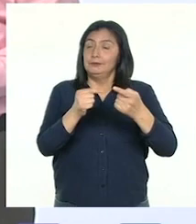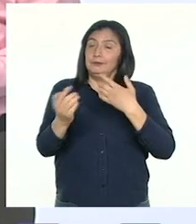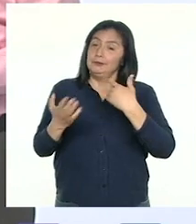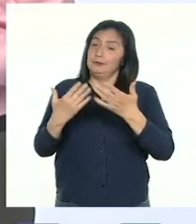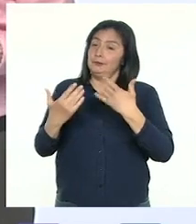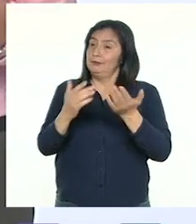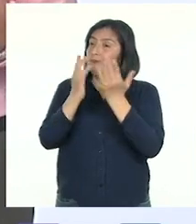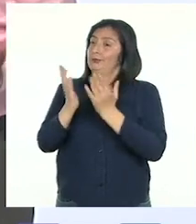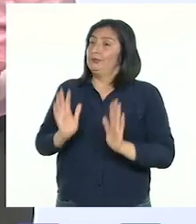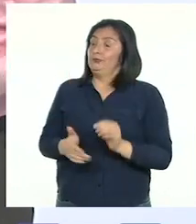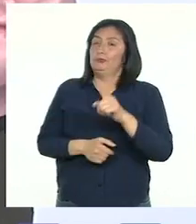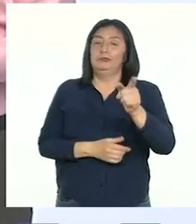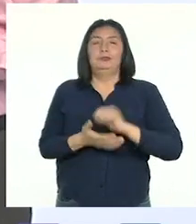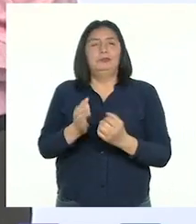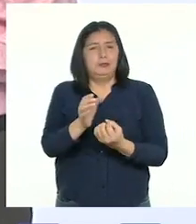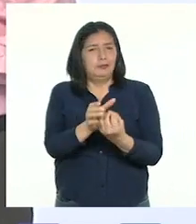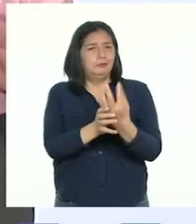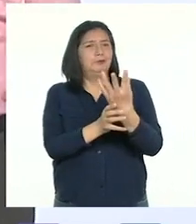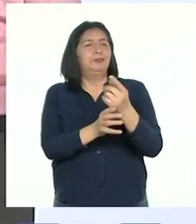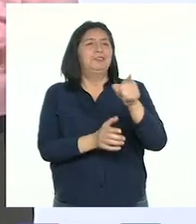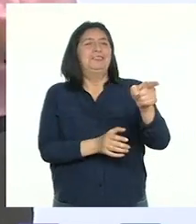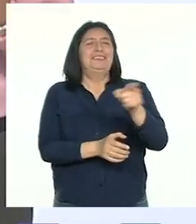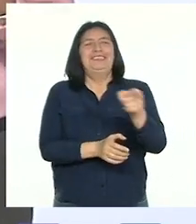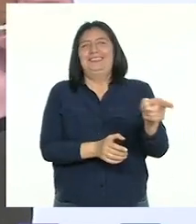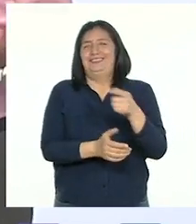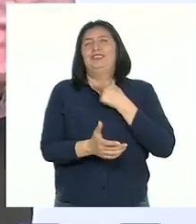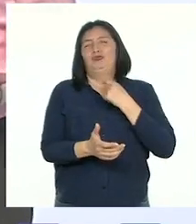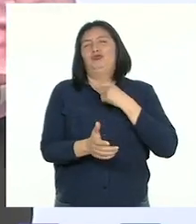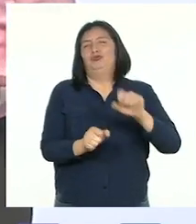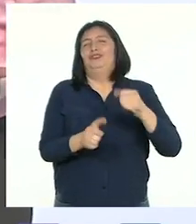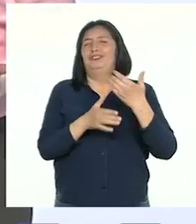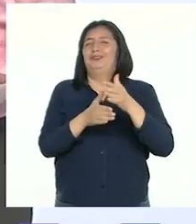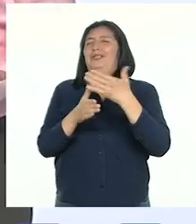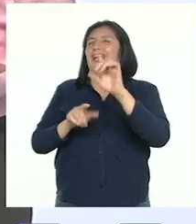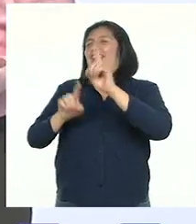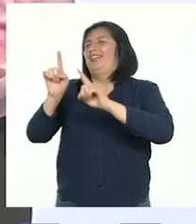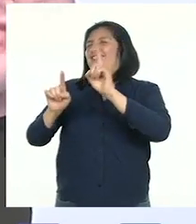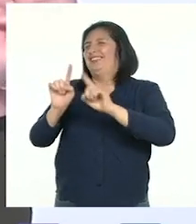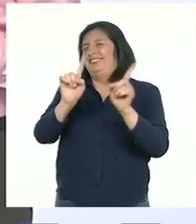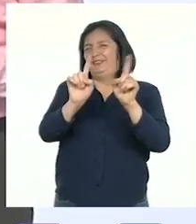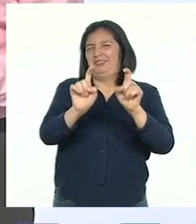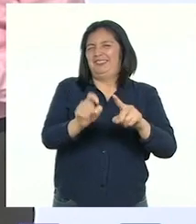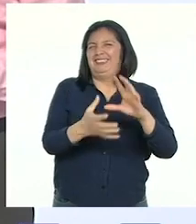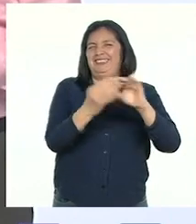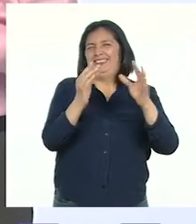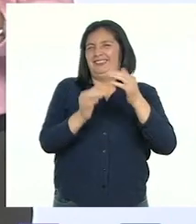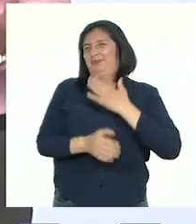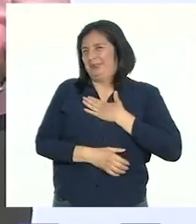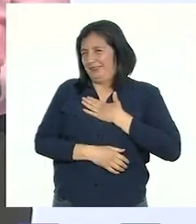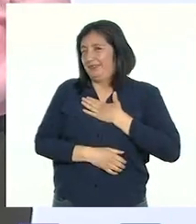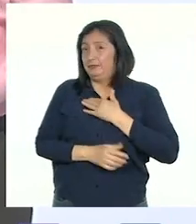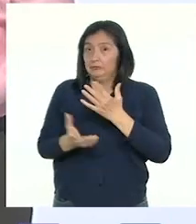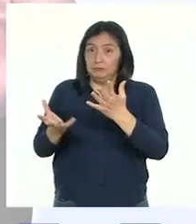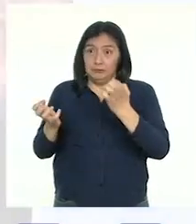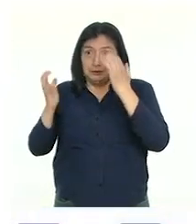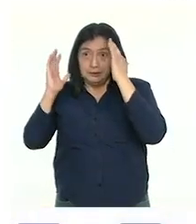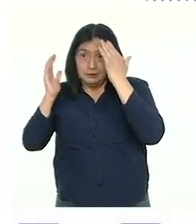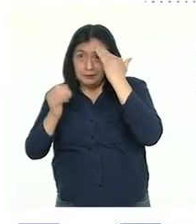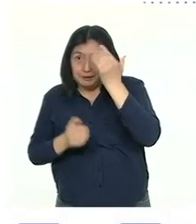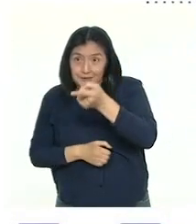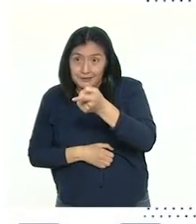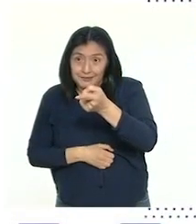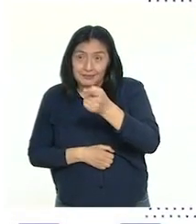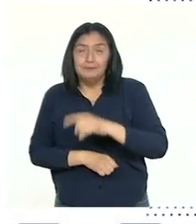con mis estudiantes sobre la primavera y les encantó y compartieron algunas preguntas e historias conmigo. ¿Quieren escuchar